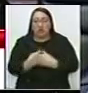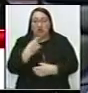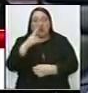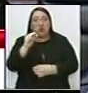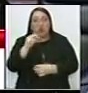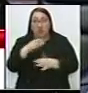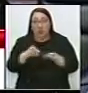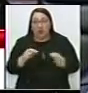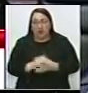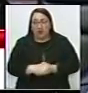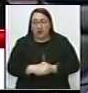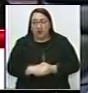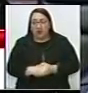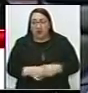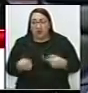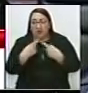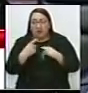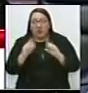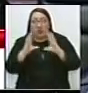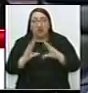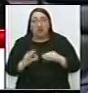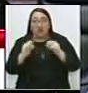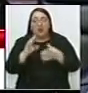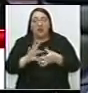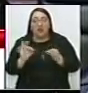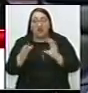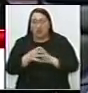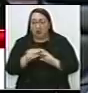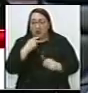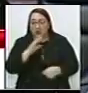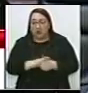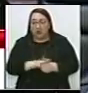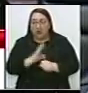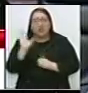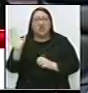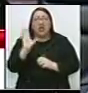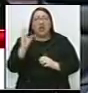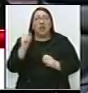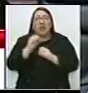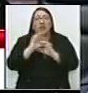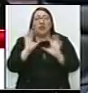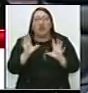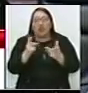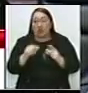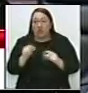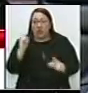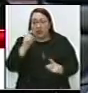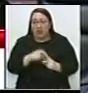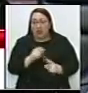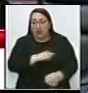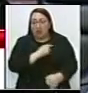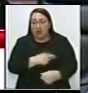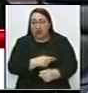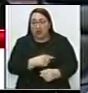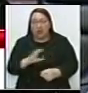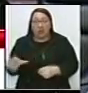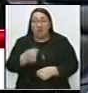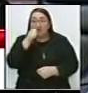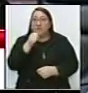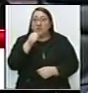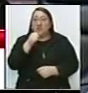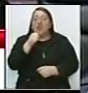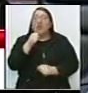pueblo. Anuncia el amanecer de la historia, promete el cielo en la tierra. Cuando llega al poder, micrófono en